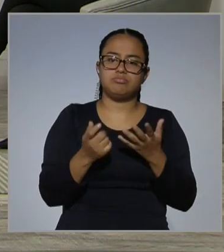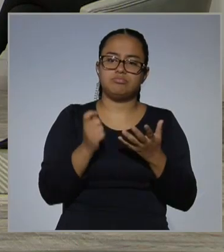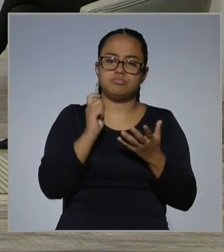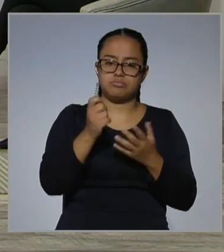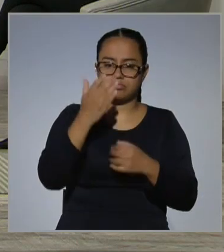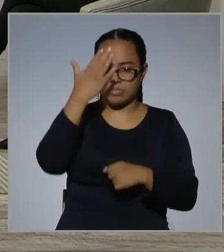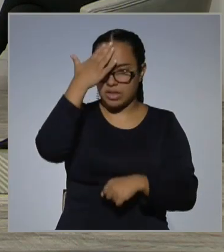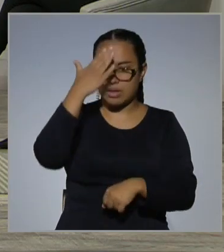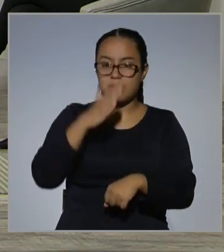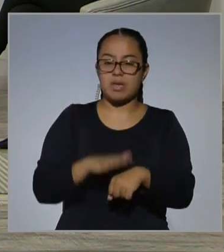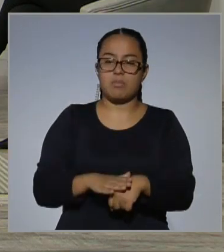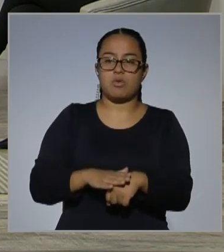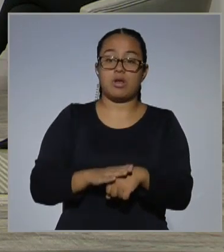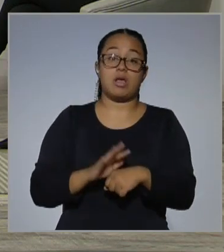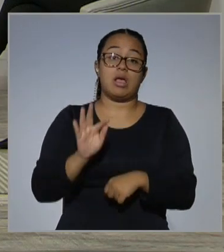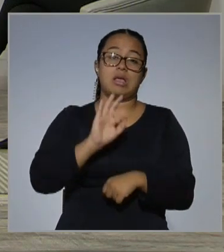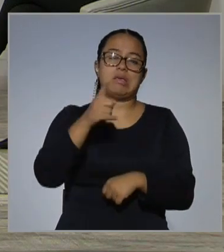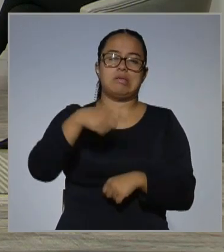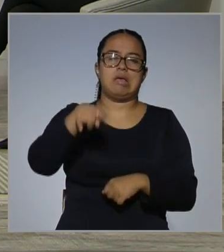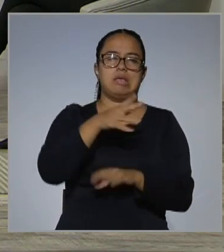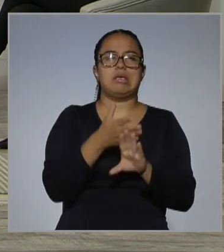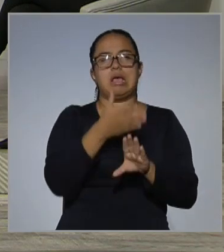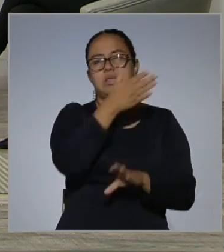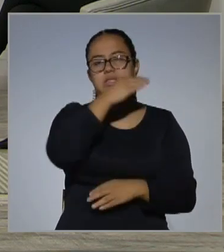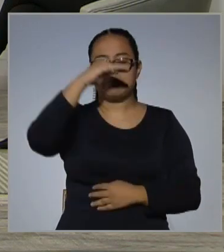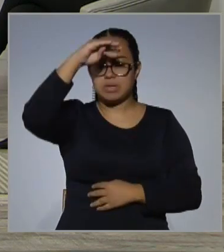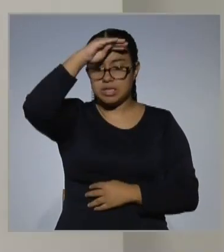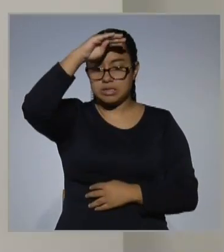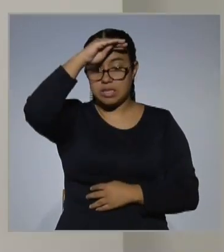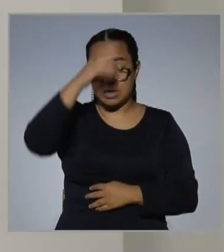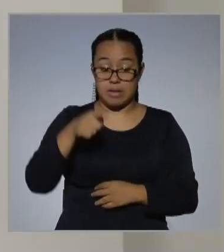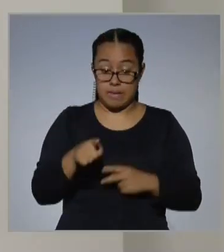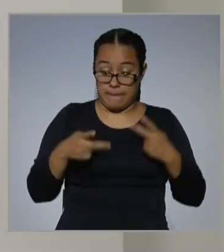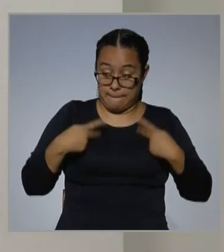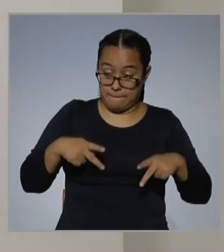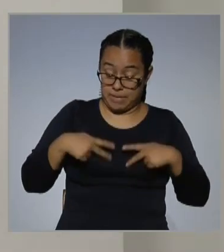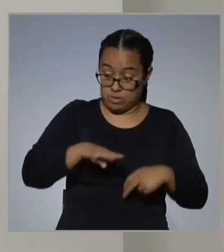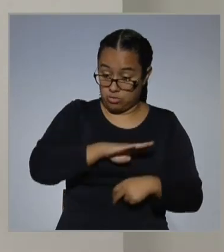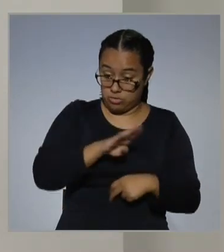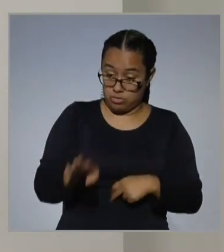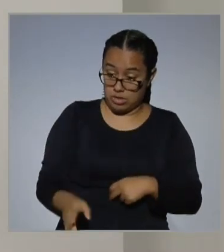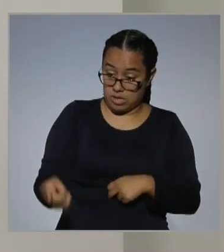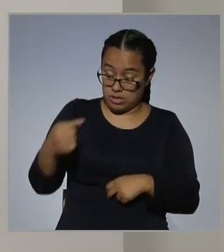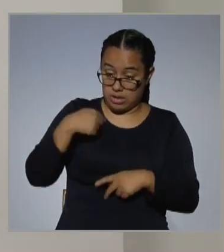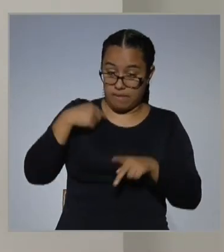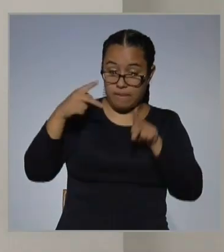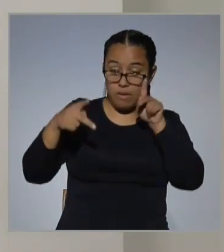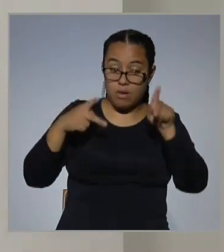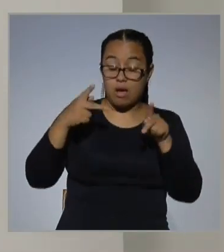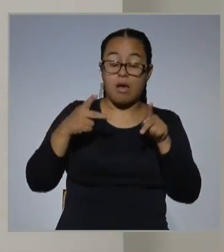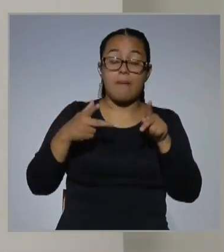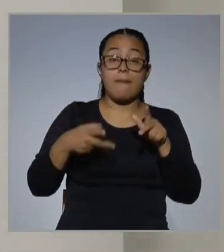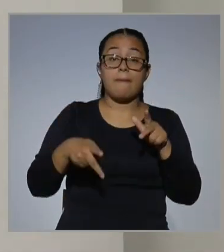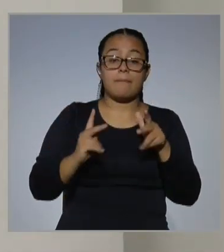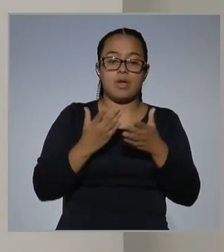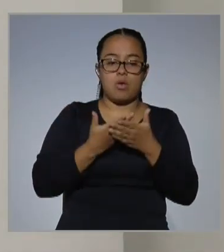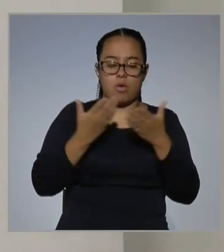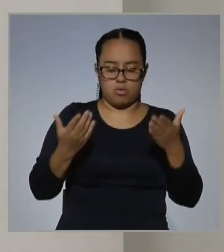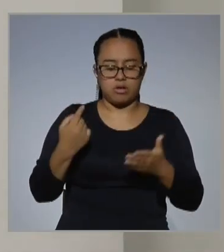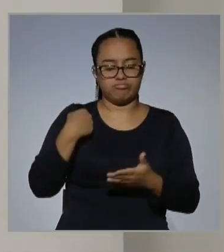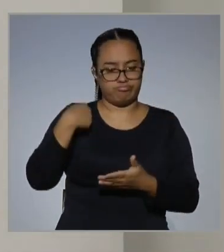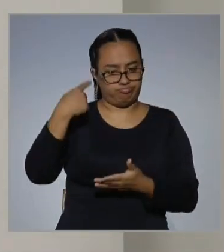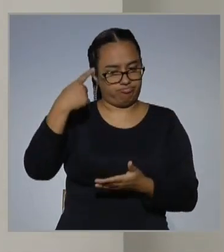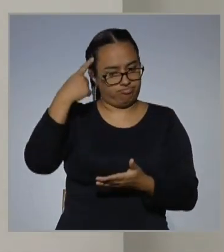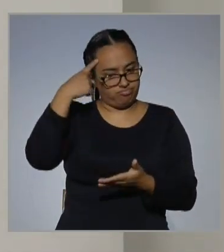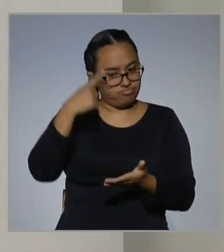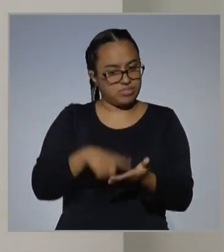de memoria. Si antes creíamos que los muertos nos visitaban, hoy estamos convencidos de